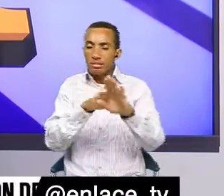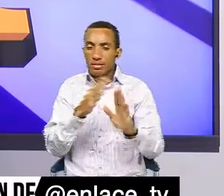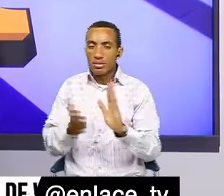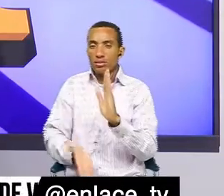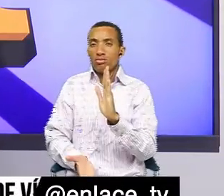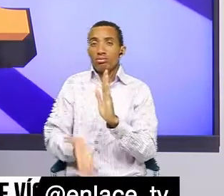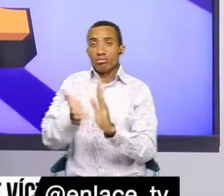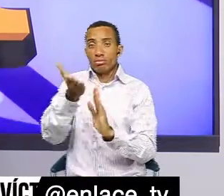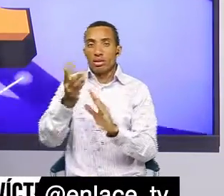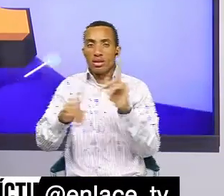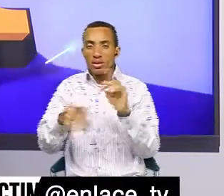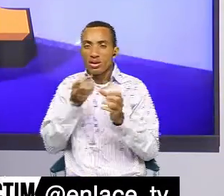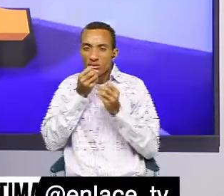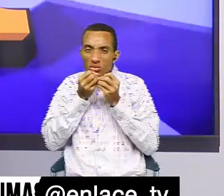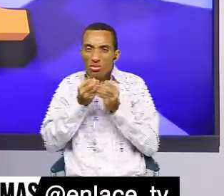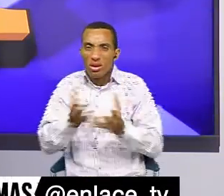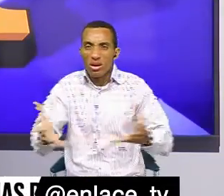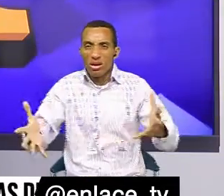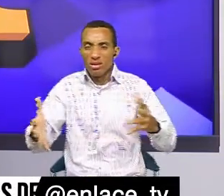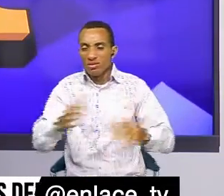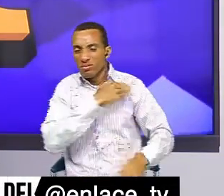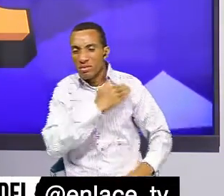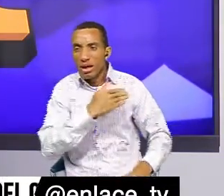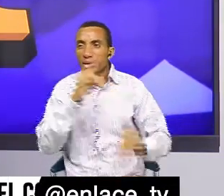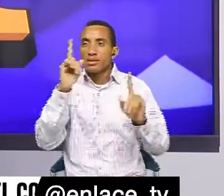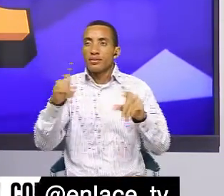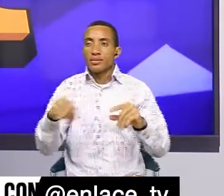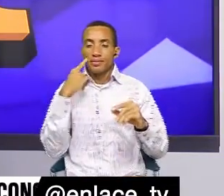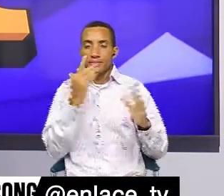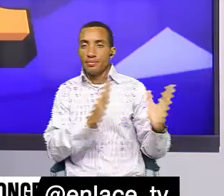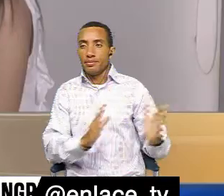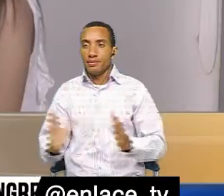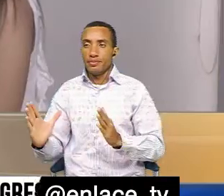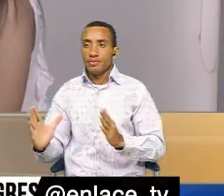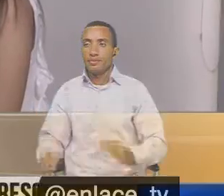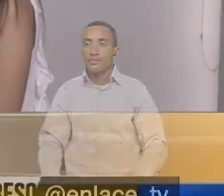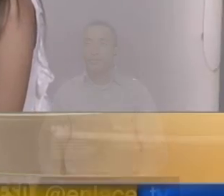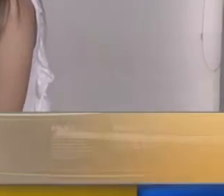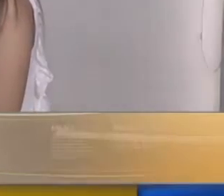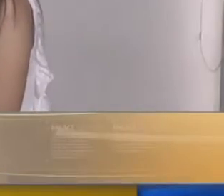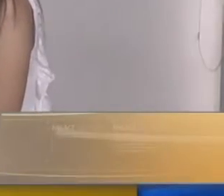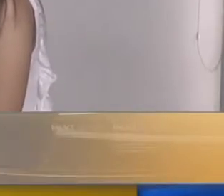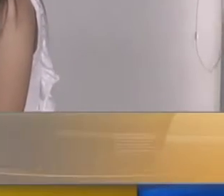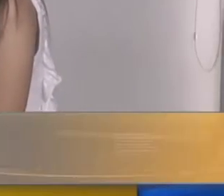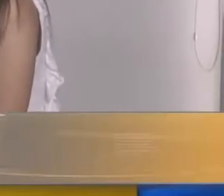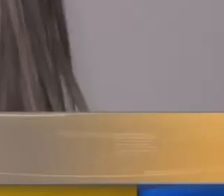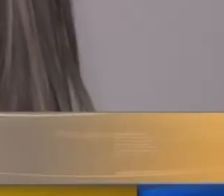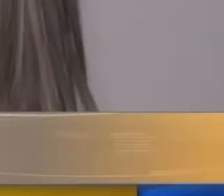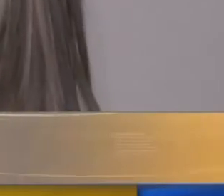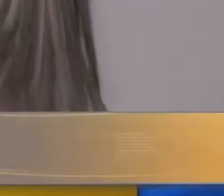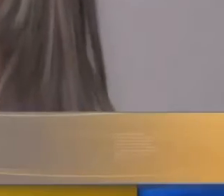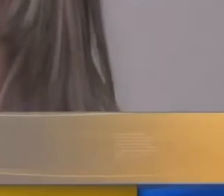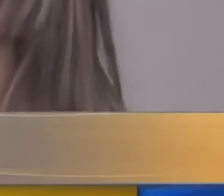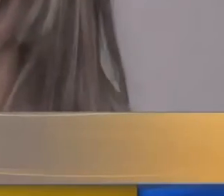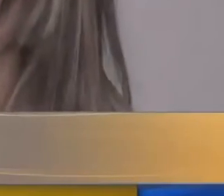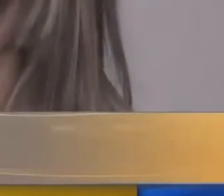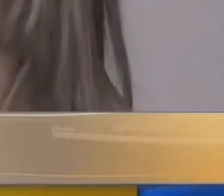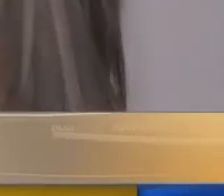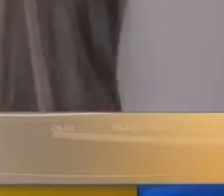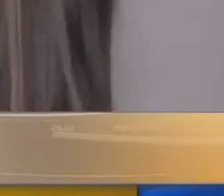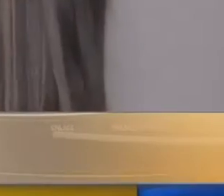verbales. Esta y otras noticias serán desarrolladas en la presente emisión. Bienvenidos. Alcalde Darío Echeverri Serrano posesionó a la titular de la Secretaría